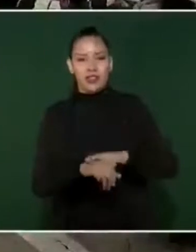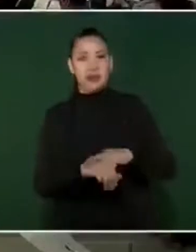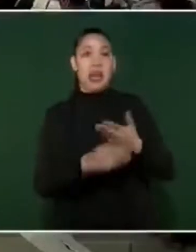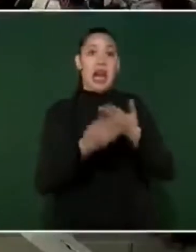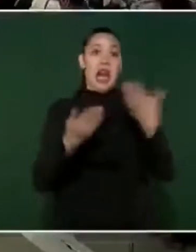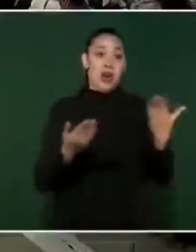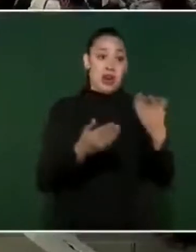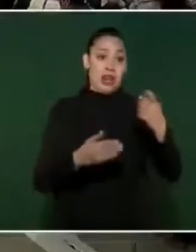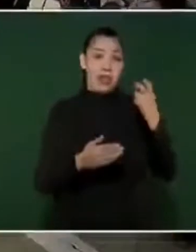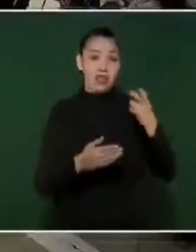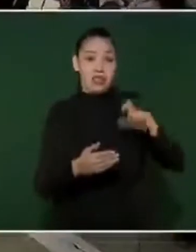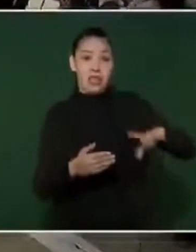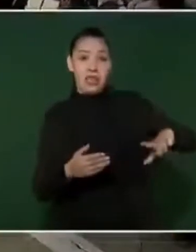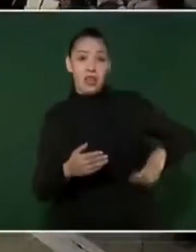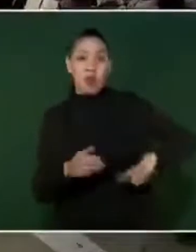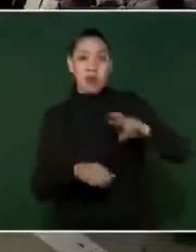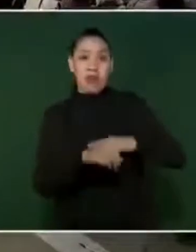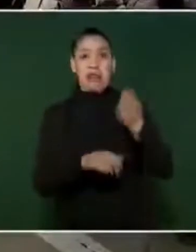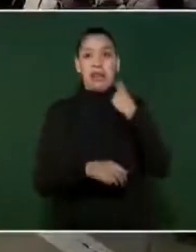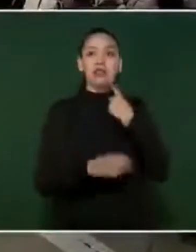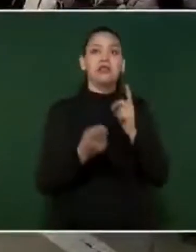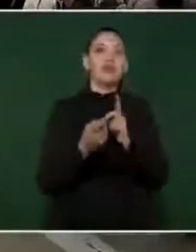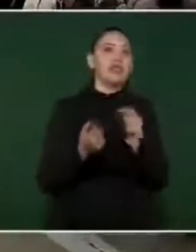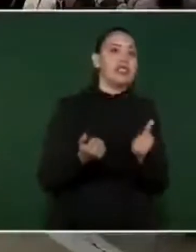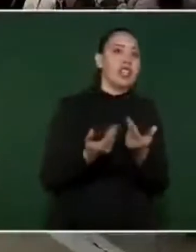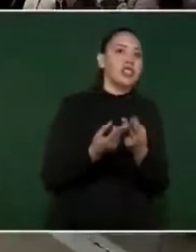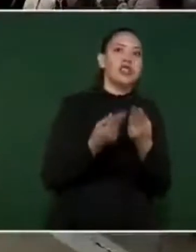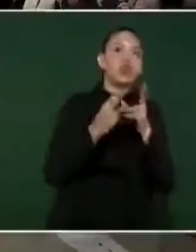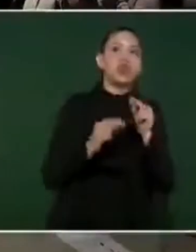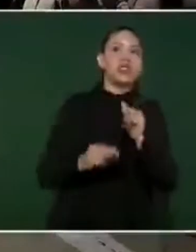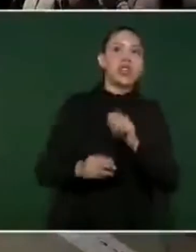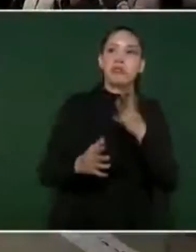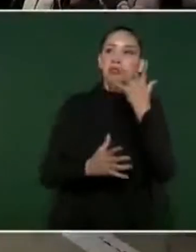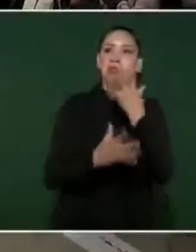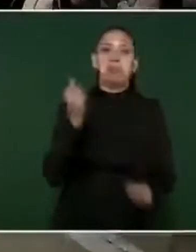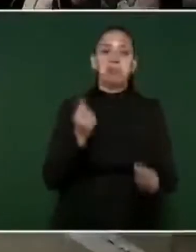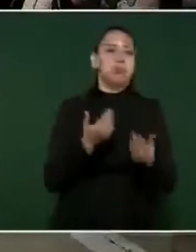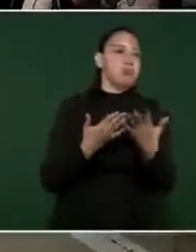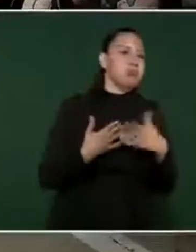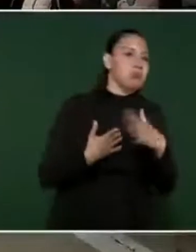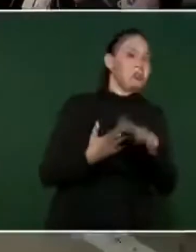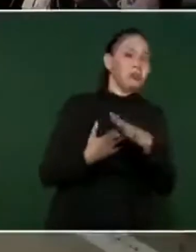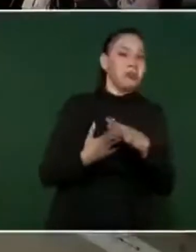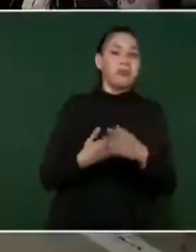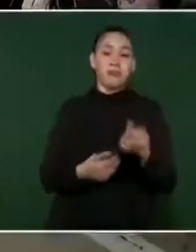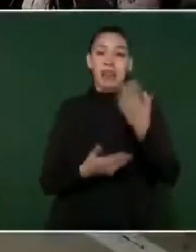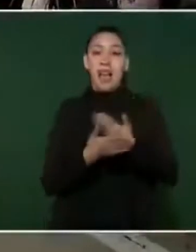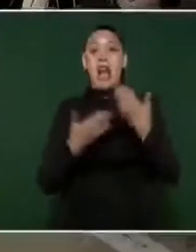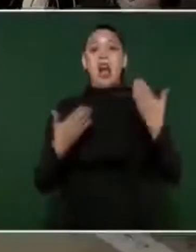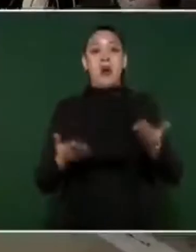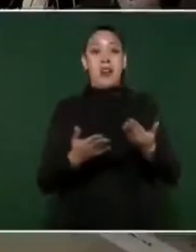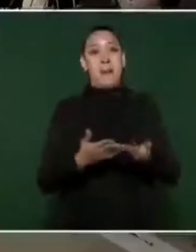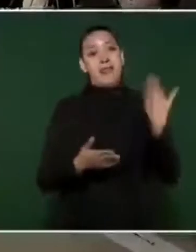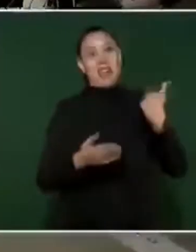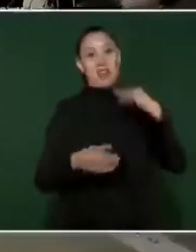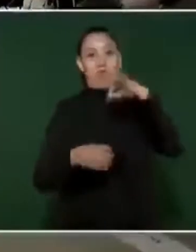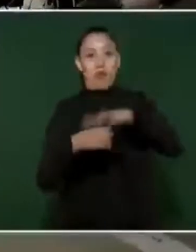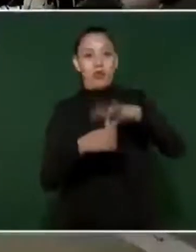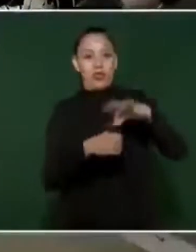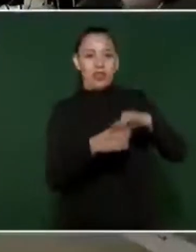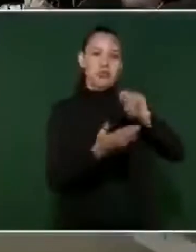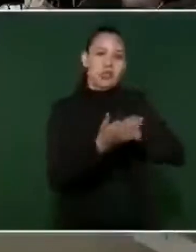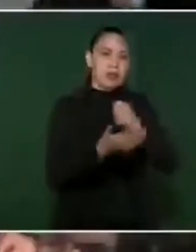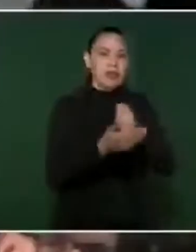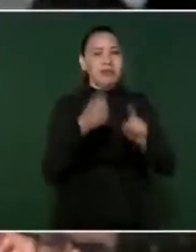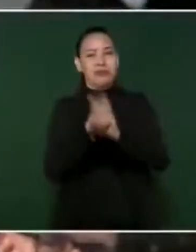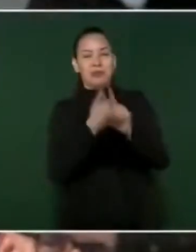aprehensión, no se sabe dónde está, se encuentra pues prófugo. La elección que se dio aquí en Tamaulipas, ¿cómo la evalúa con la